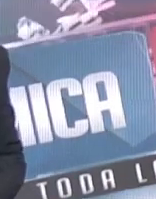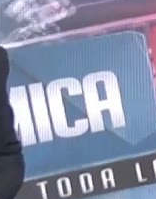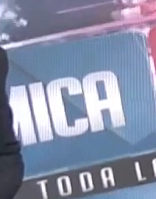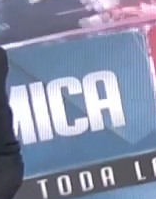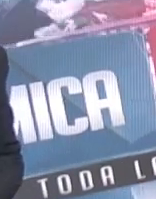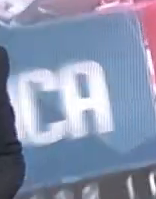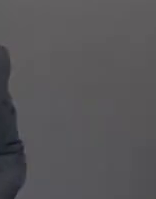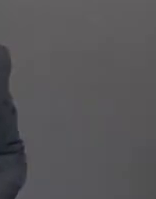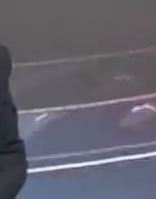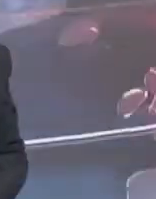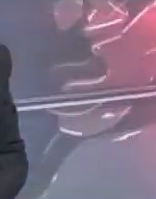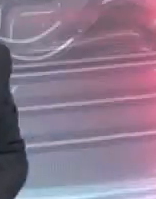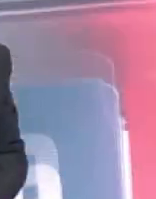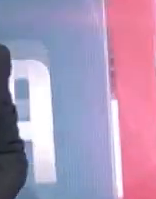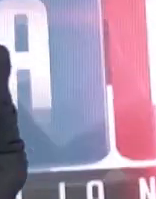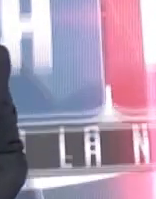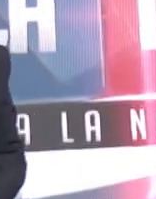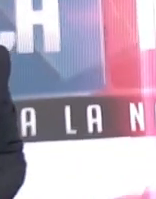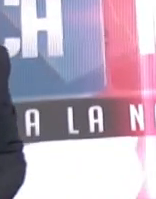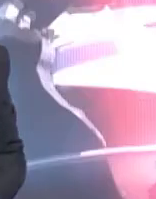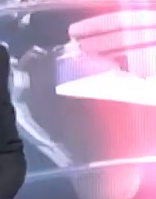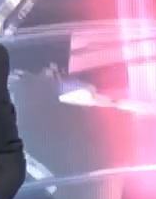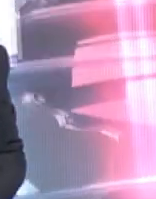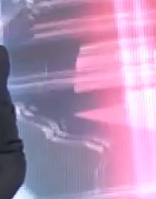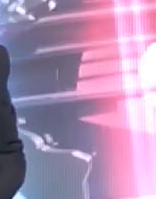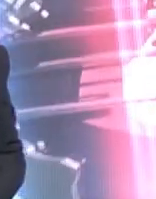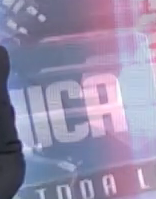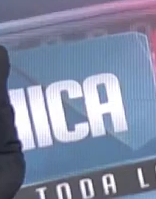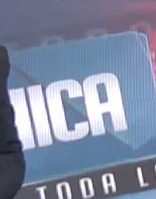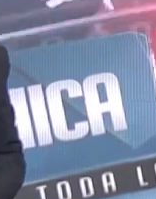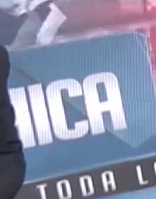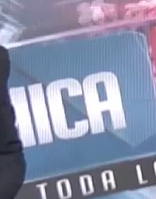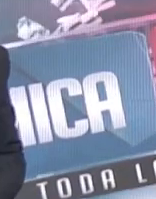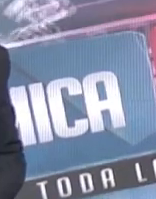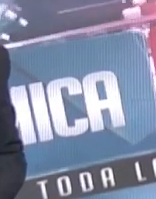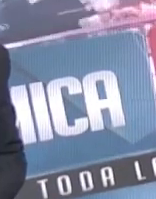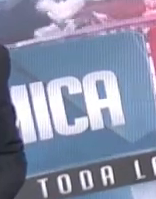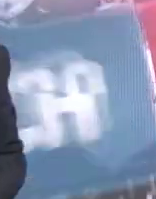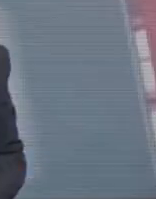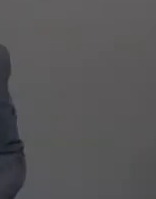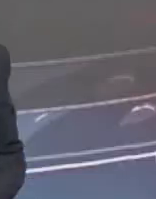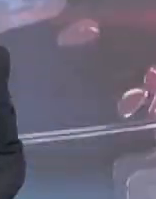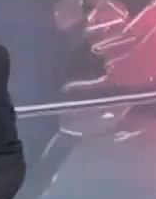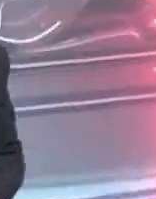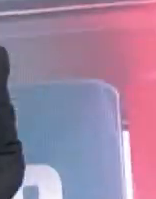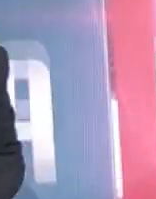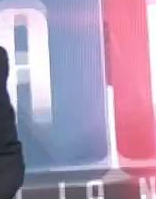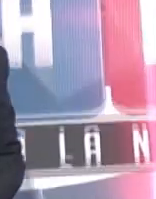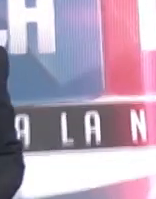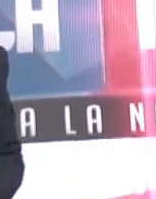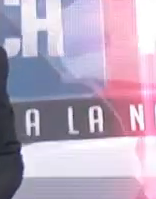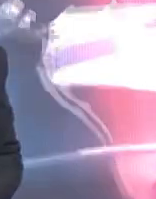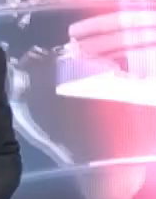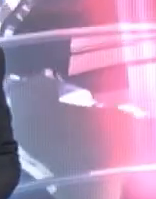es. En la planificación que lleva el Ministerio desde el comienzo de la vacunación, se van estableciendo diferentes